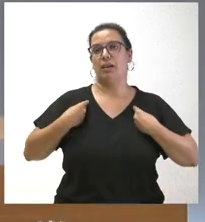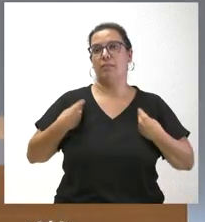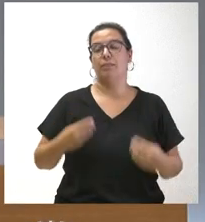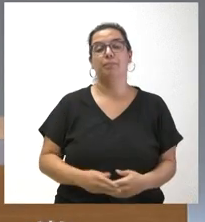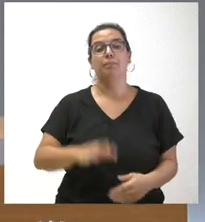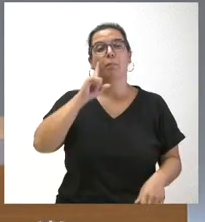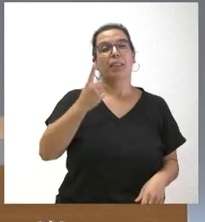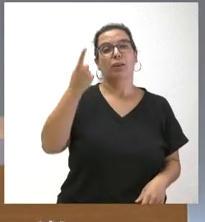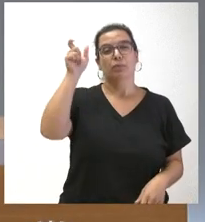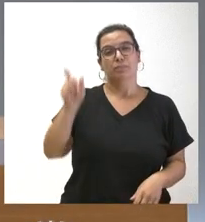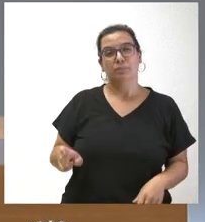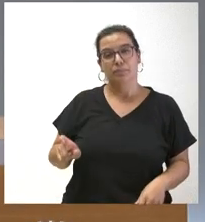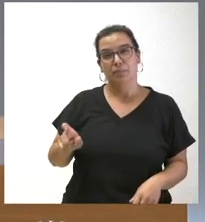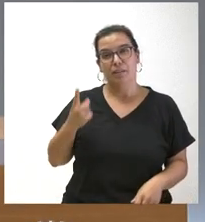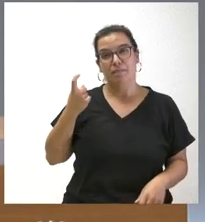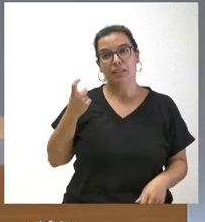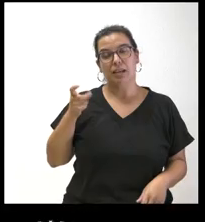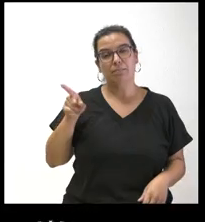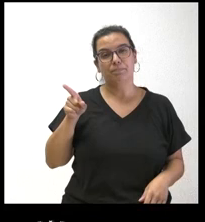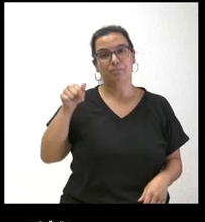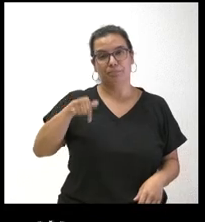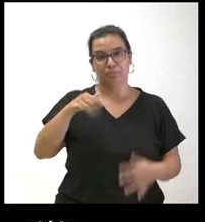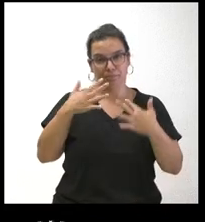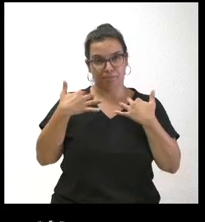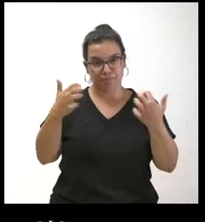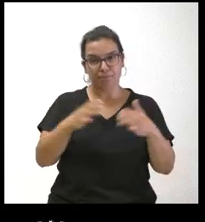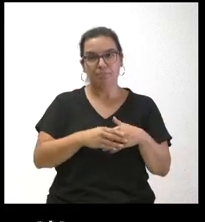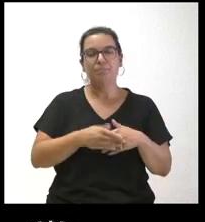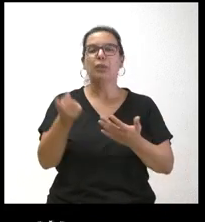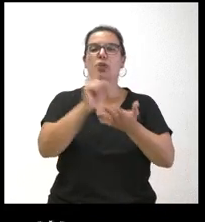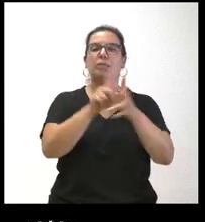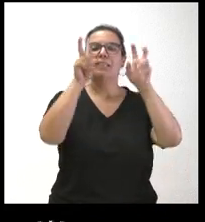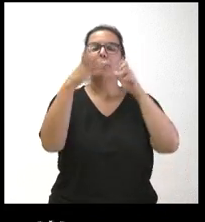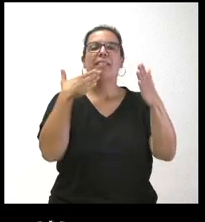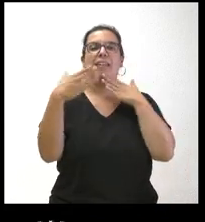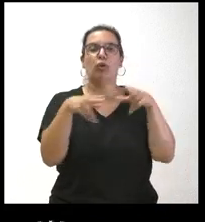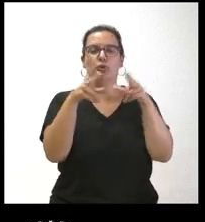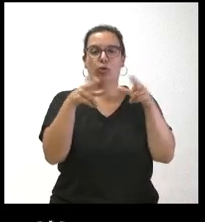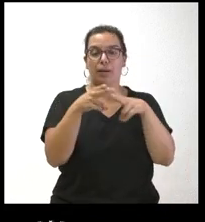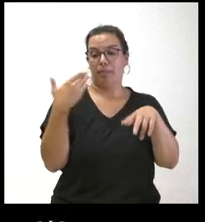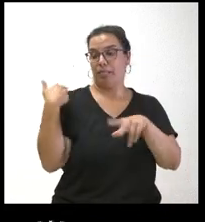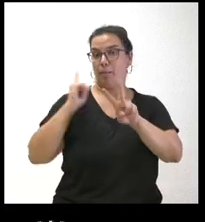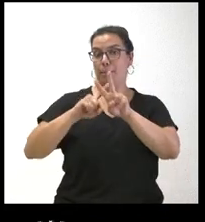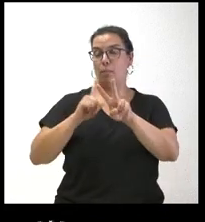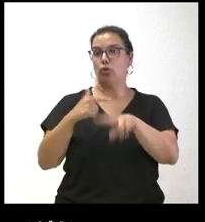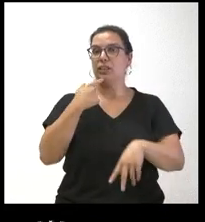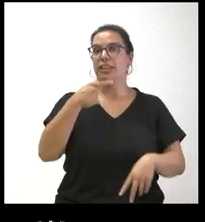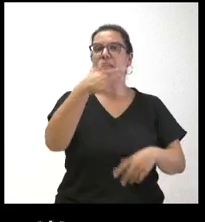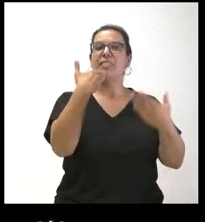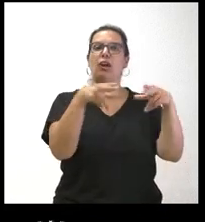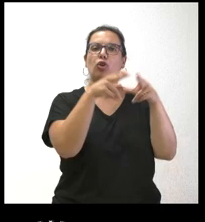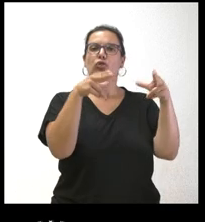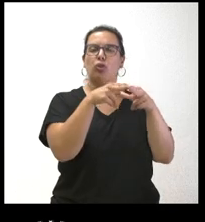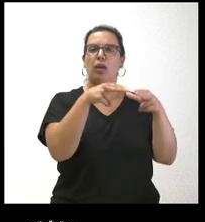que había una pregunta de ical volviendo al diálogo social vos acaba de decir que no debe servir como herramienta para